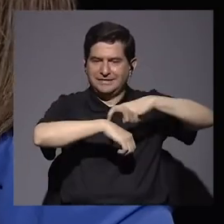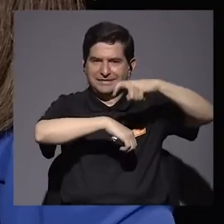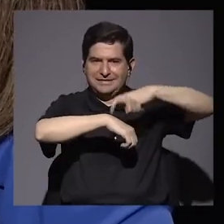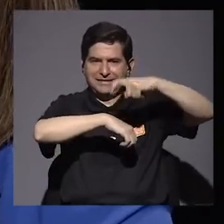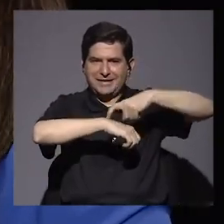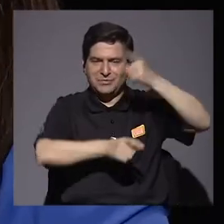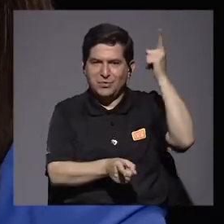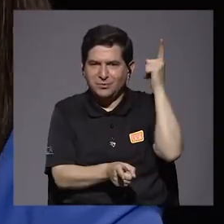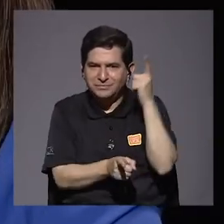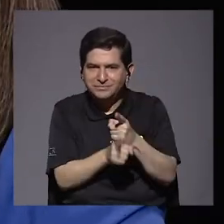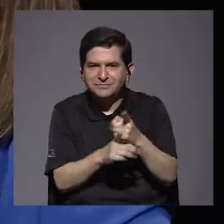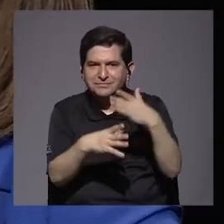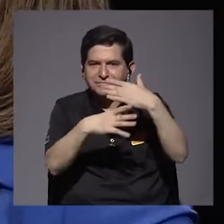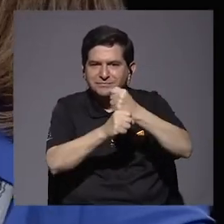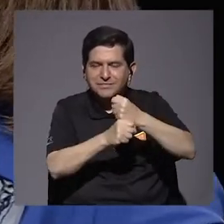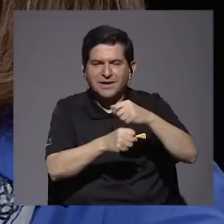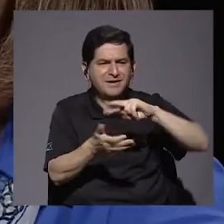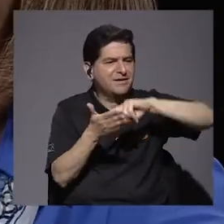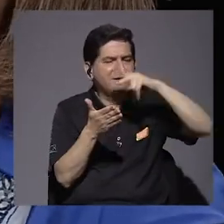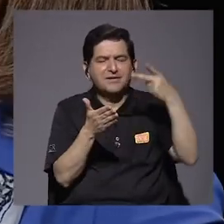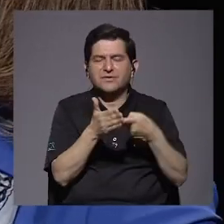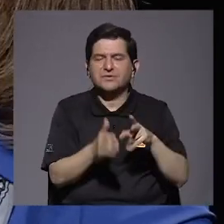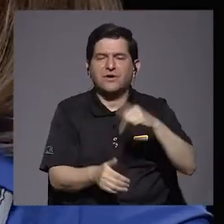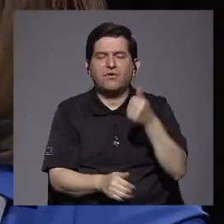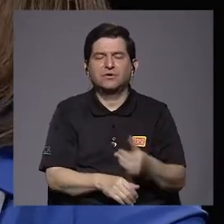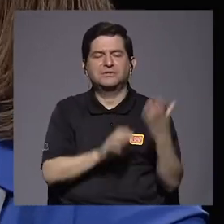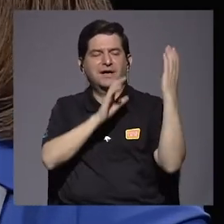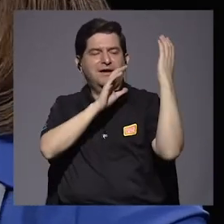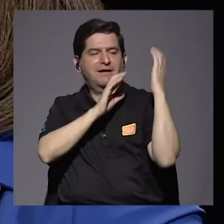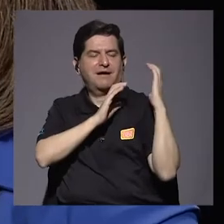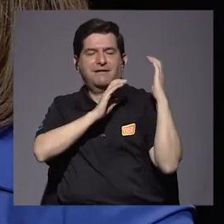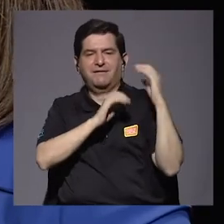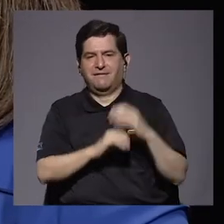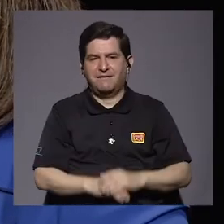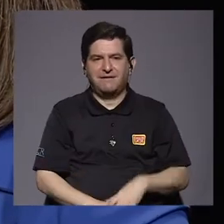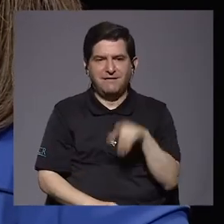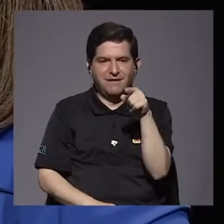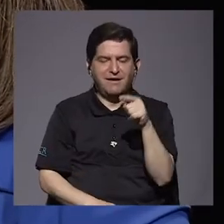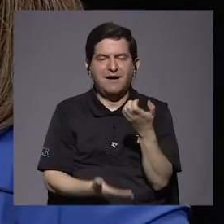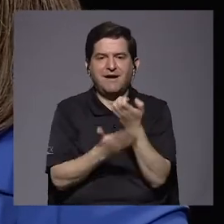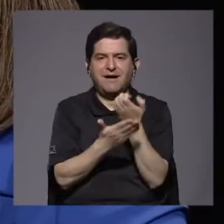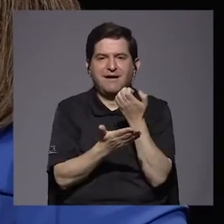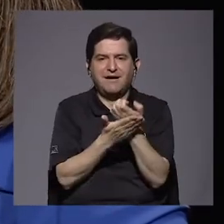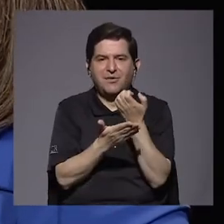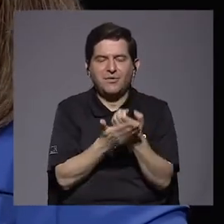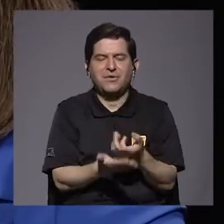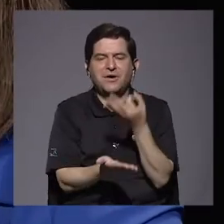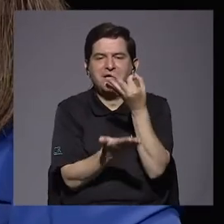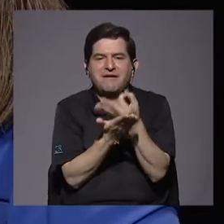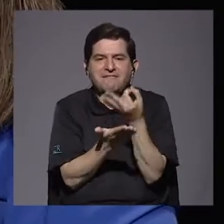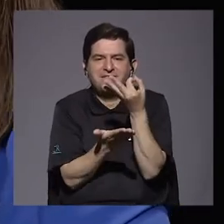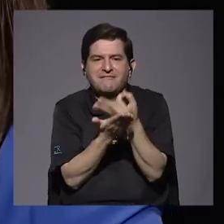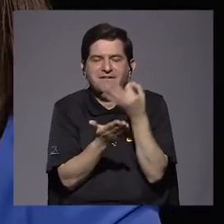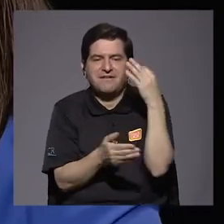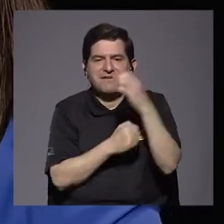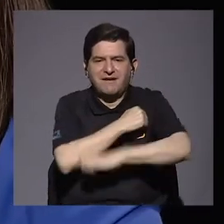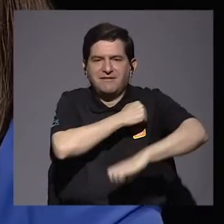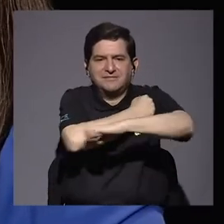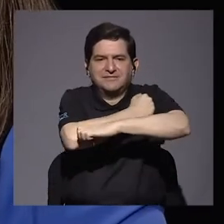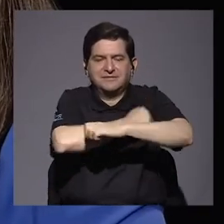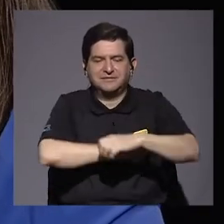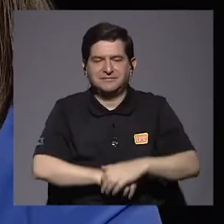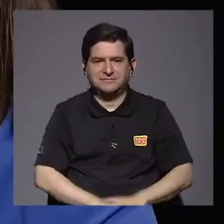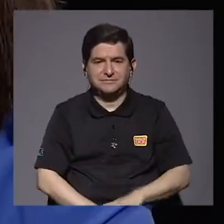plazo correcto y que no signifiquen otro cargo a la economía, a la finanza del